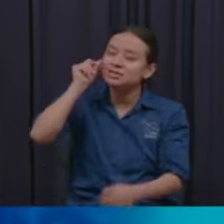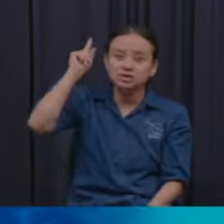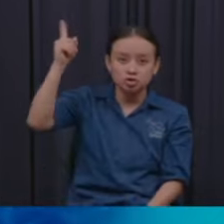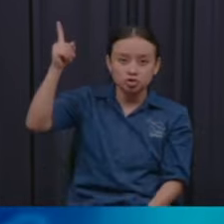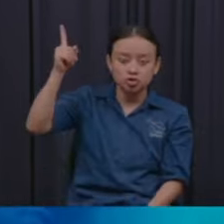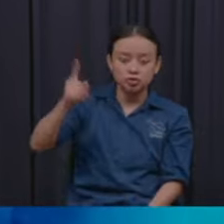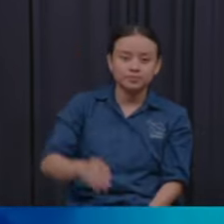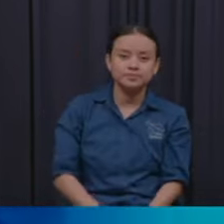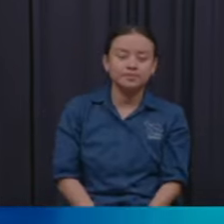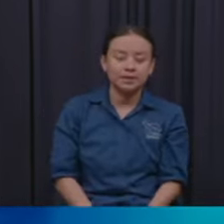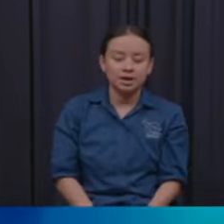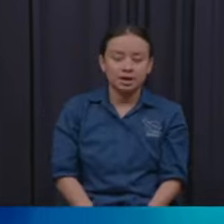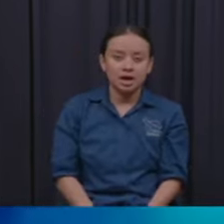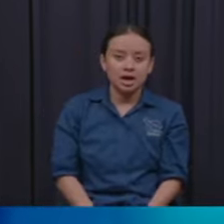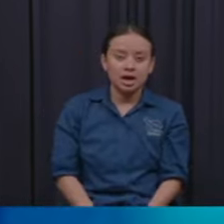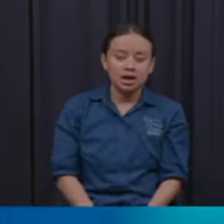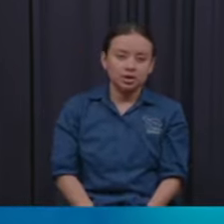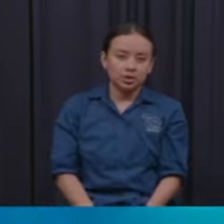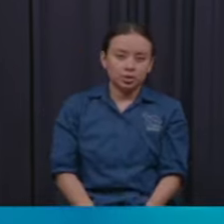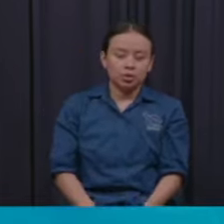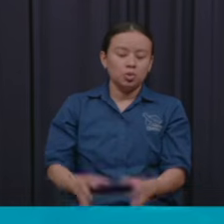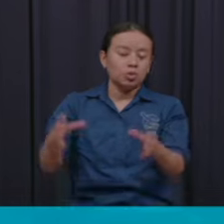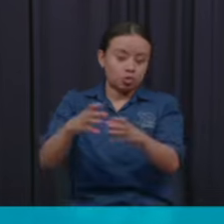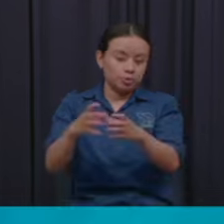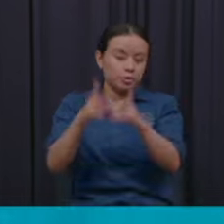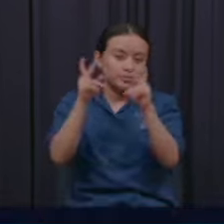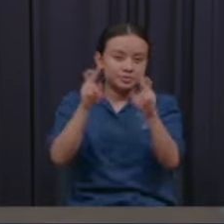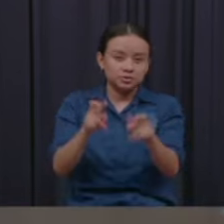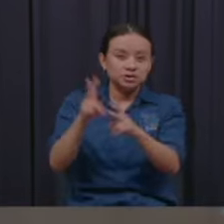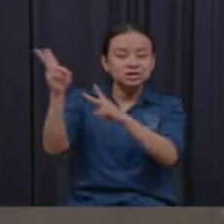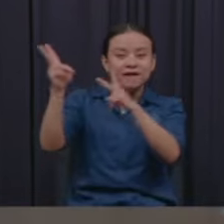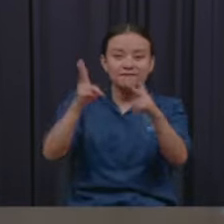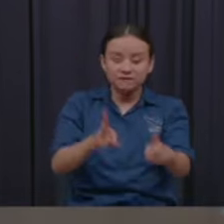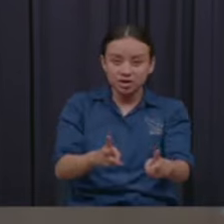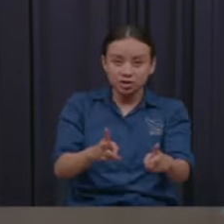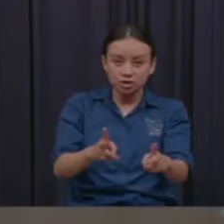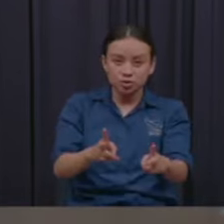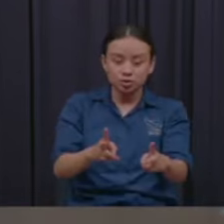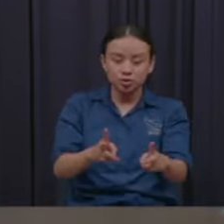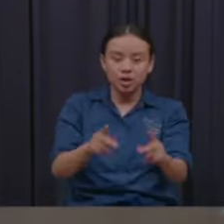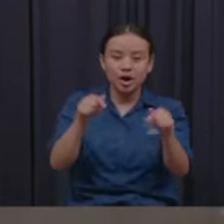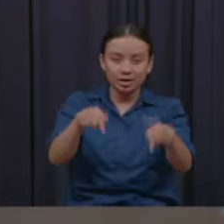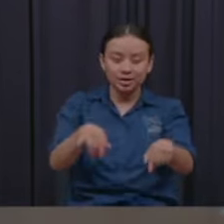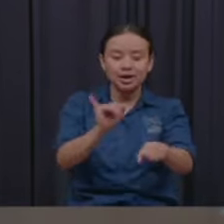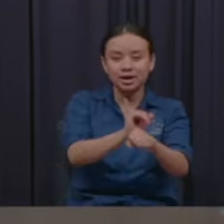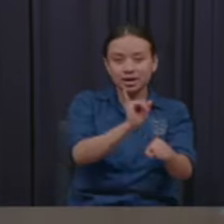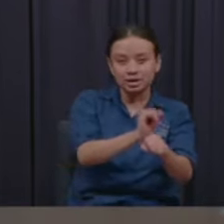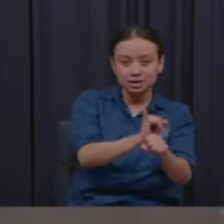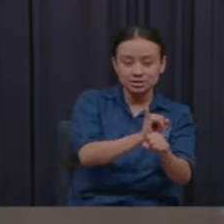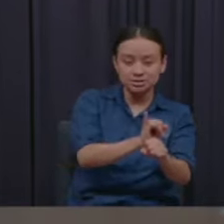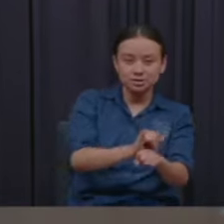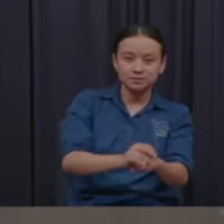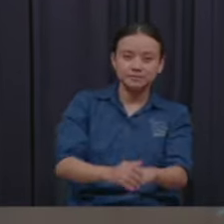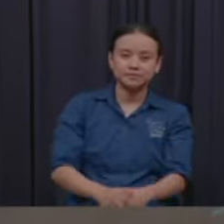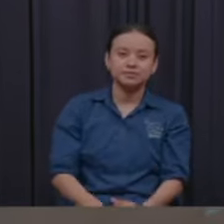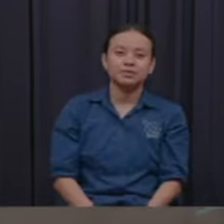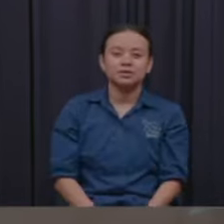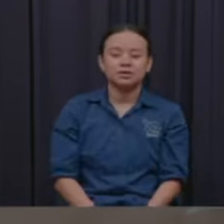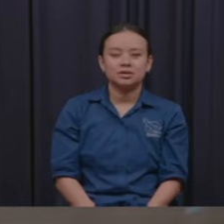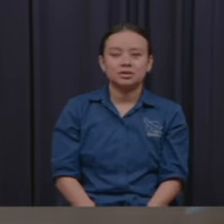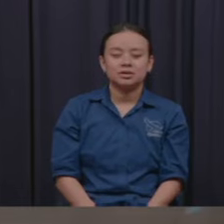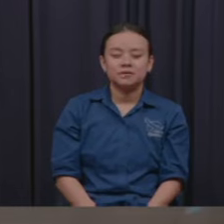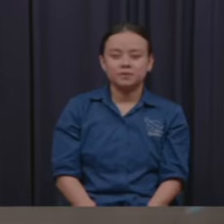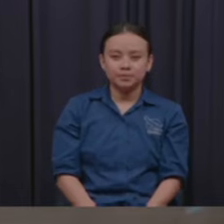ya vinieron hoy lunes, después del día de ayer que a todos nos tocó ministrar en nuestras respectivas congregaciones. Algunos de ellos